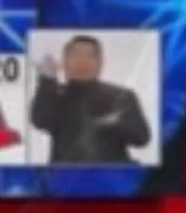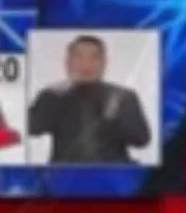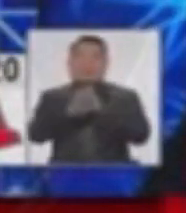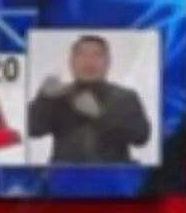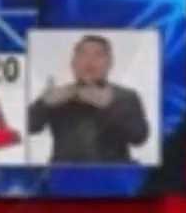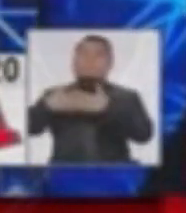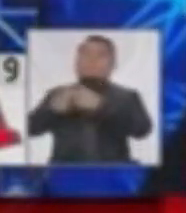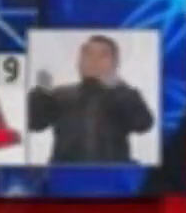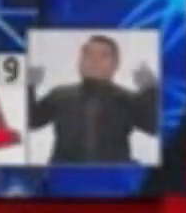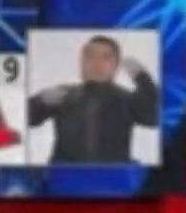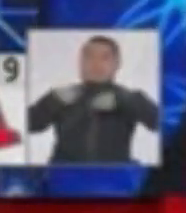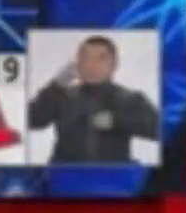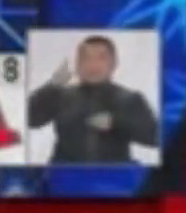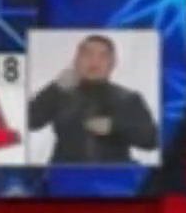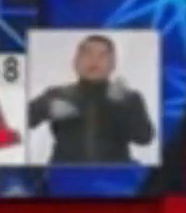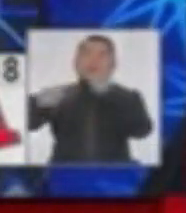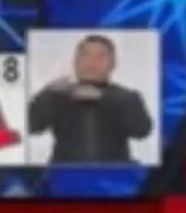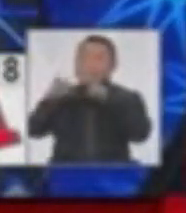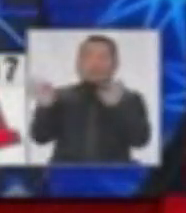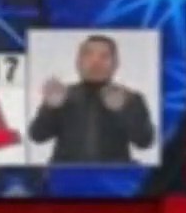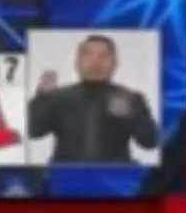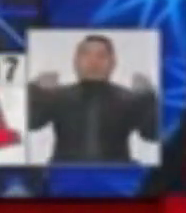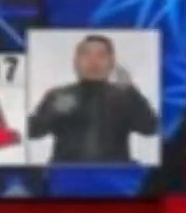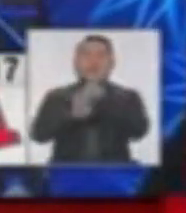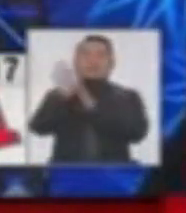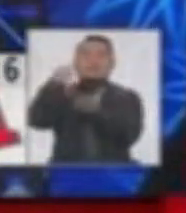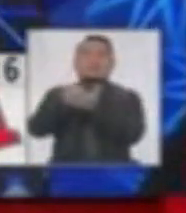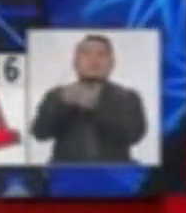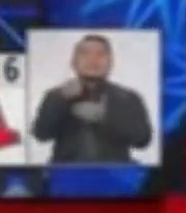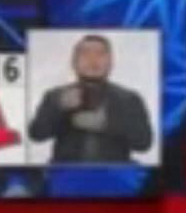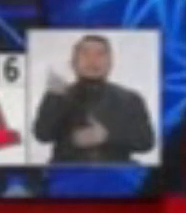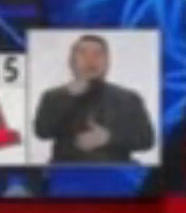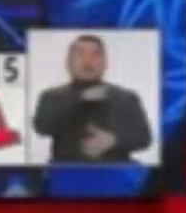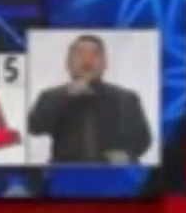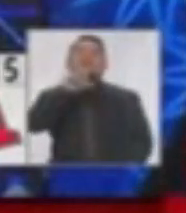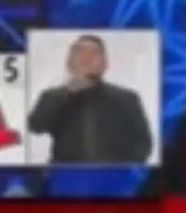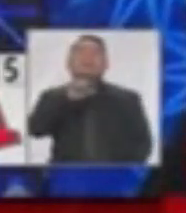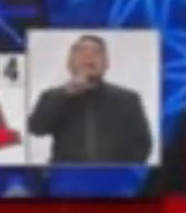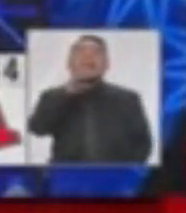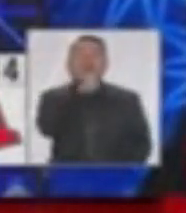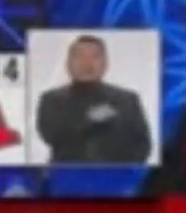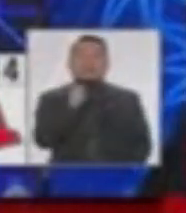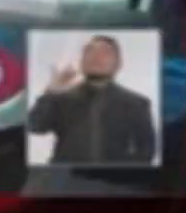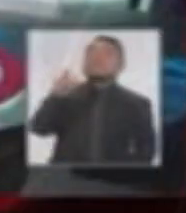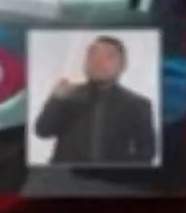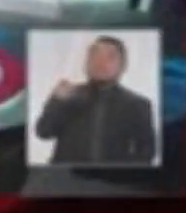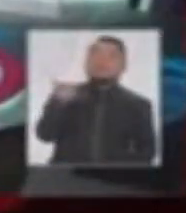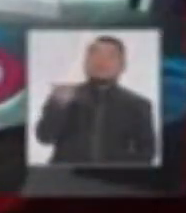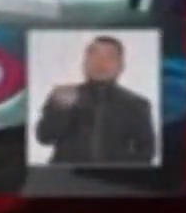provincias donde iba, todas las regiones, el pequeño no ha recibido. Uh-huh. Entonces, por supuesto, es alguien que se lucra y vive del Estado. Como el Diario del Comercio,